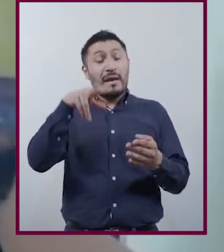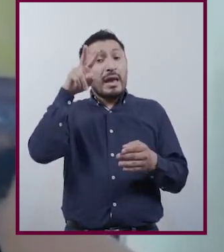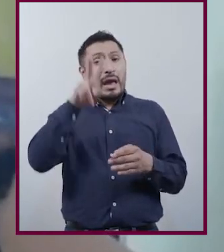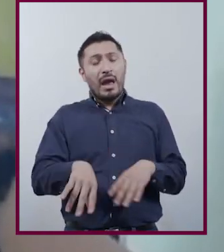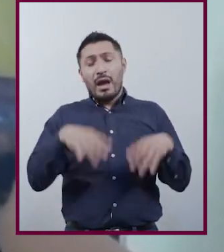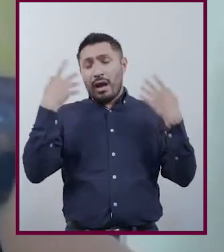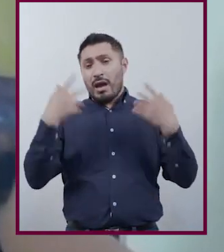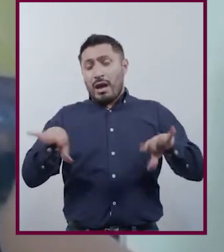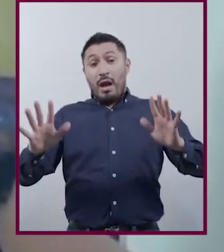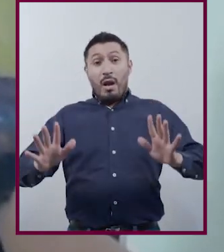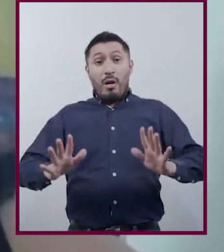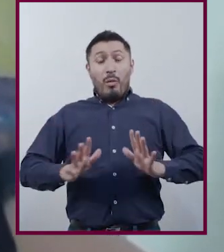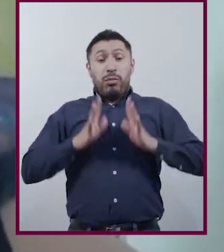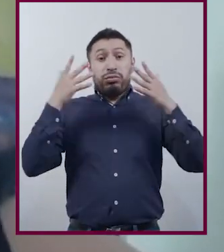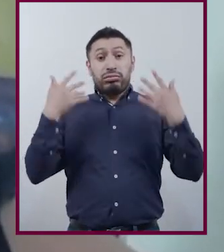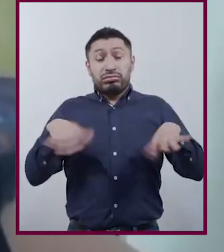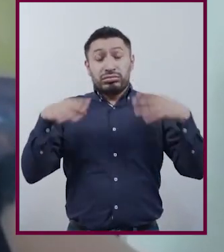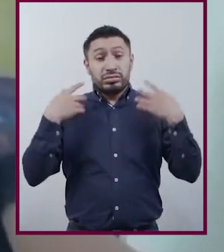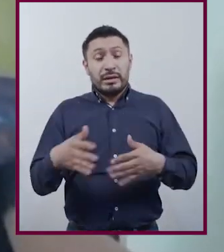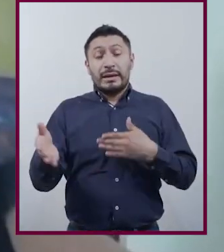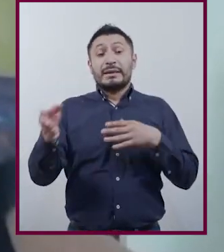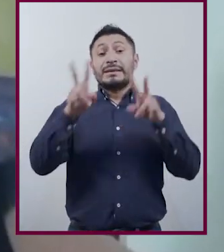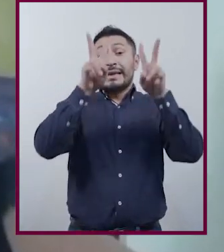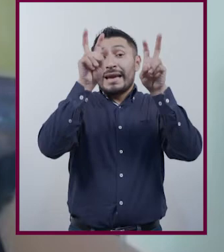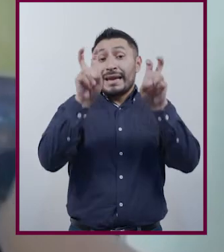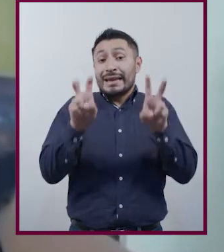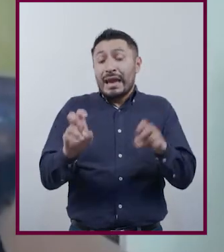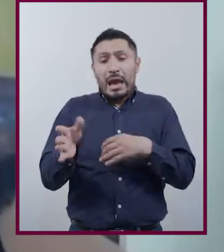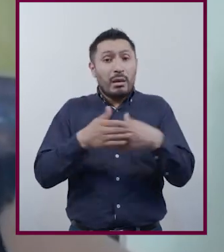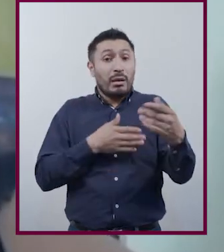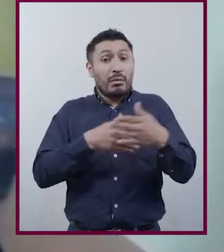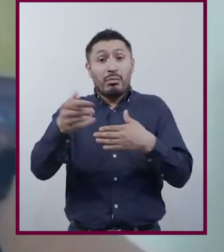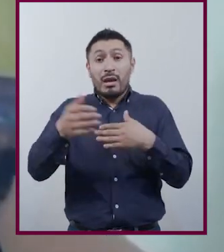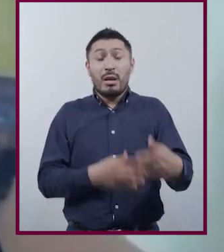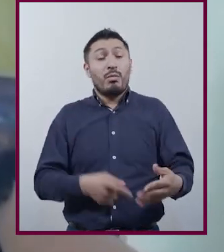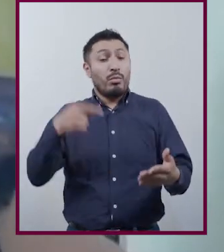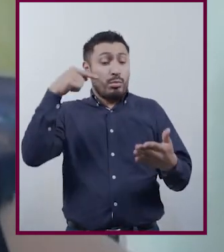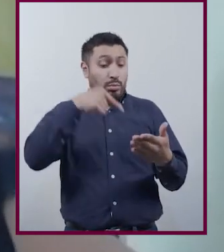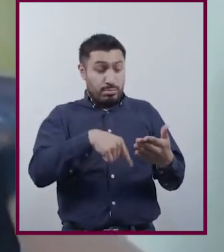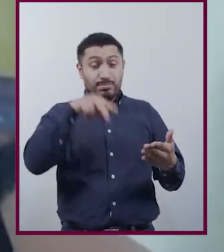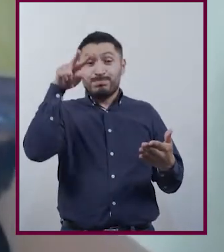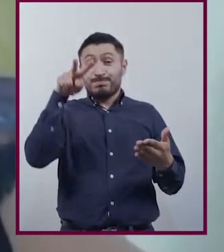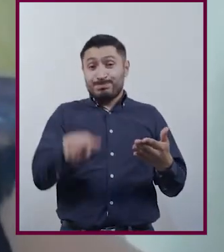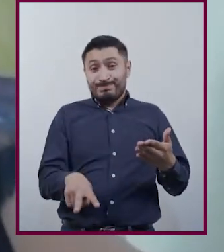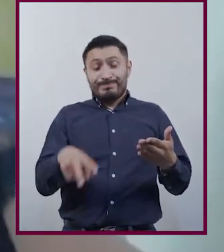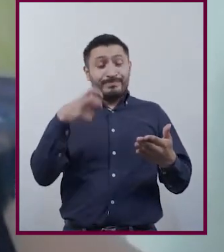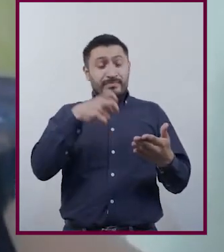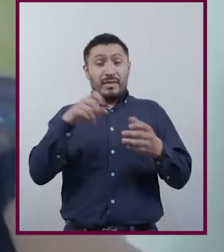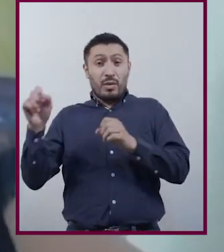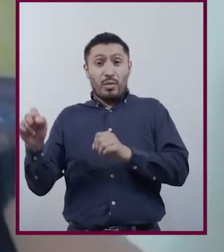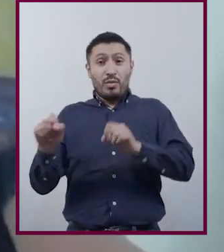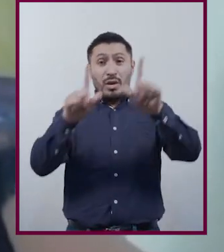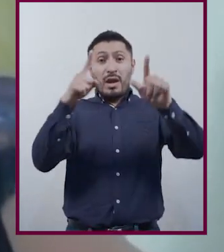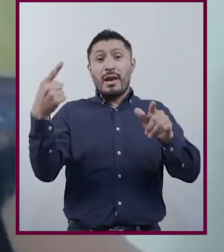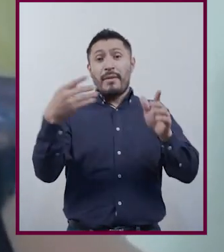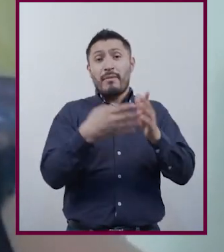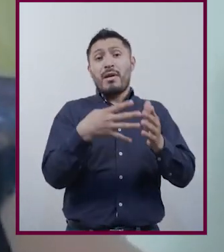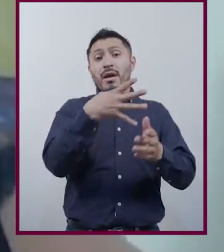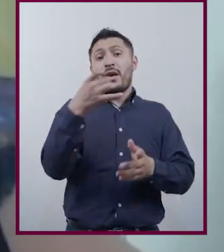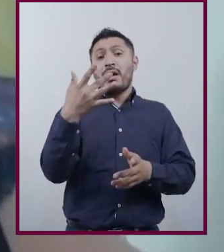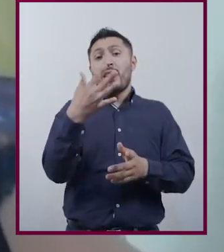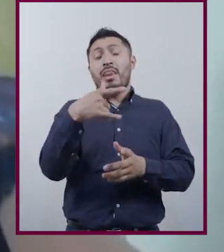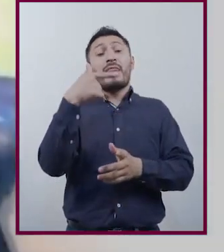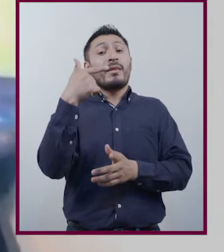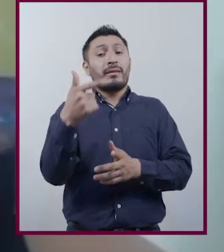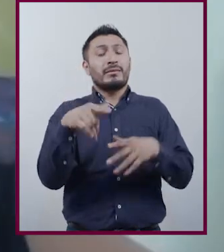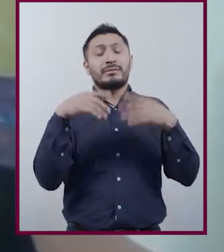nos sorprende la actualidad y la vigencia de una obra que fue publicada en